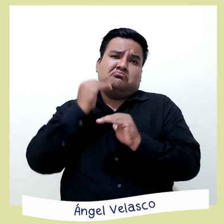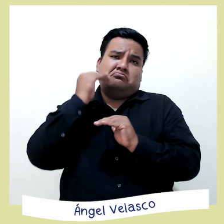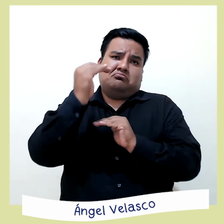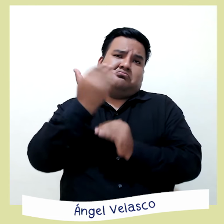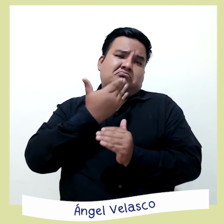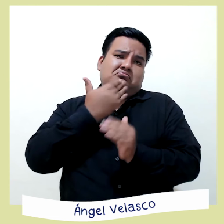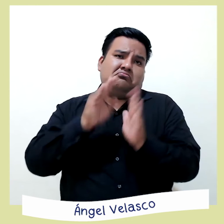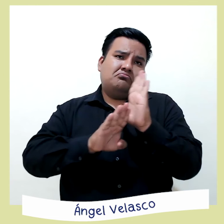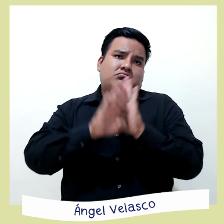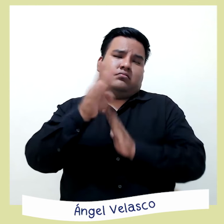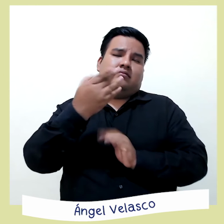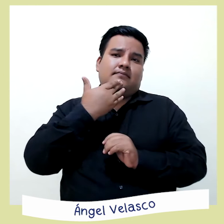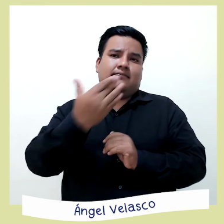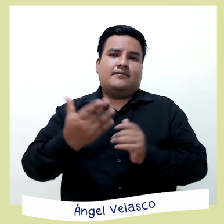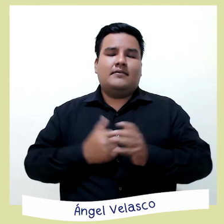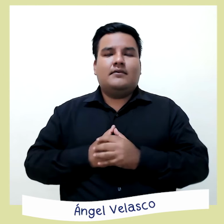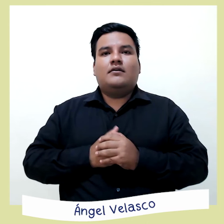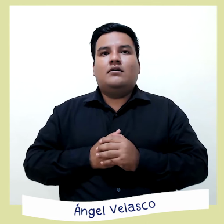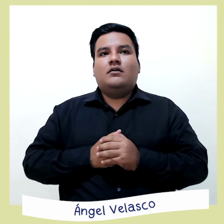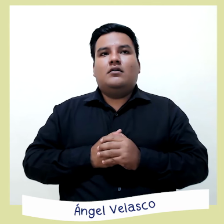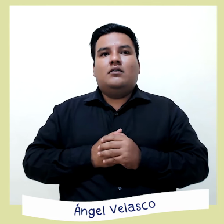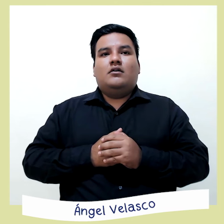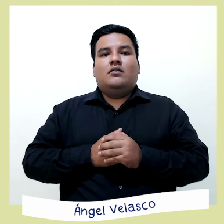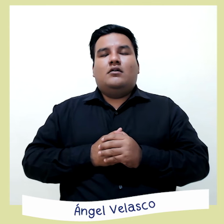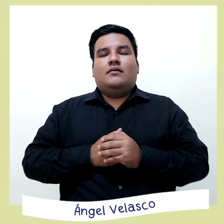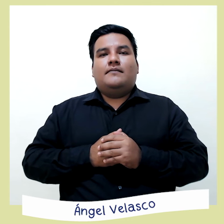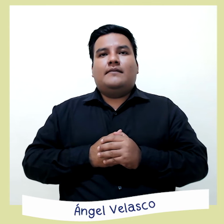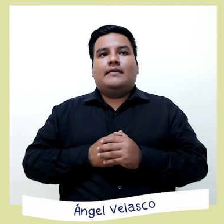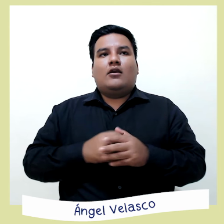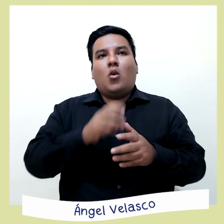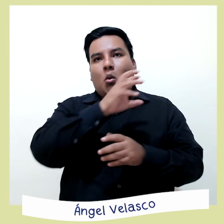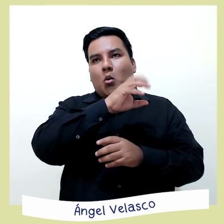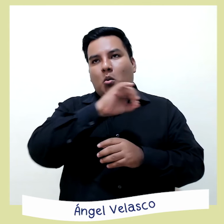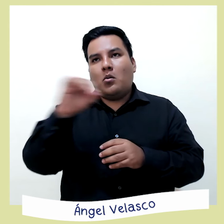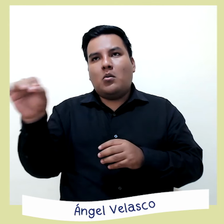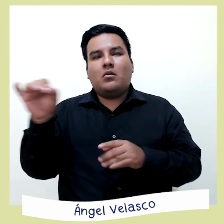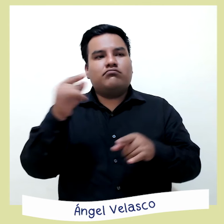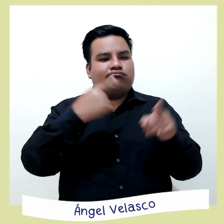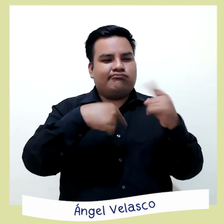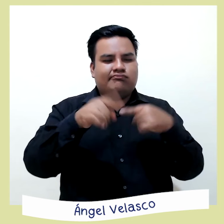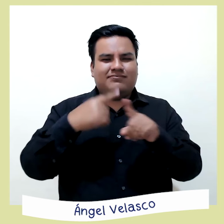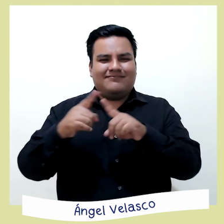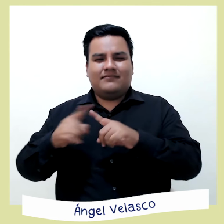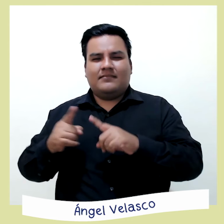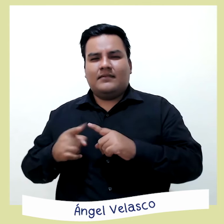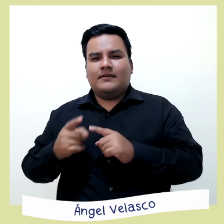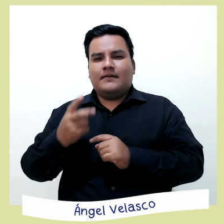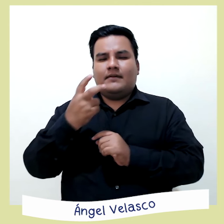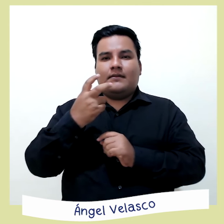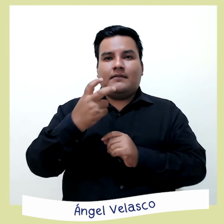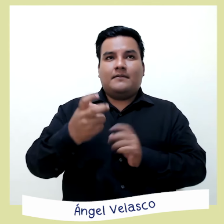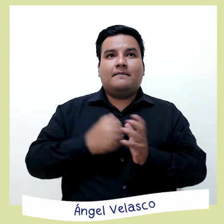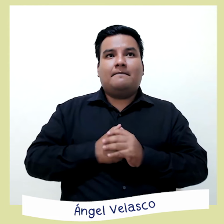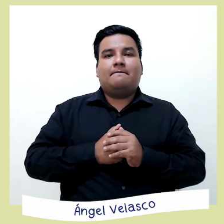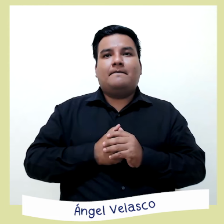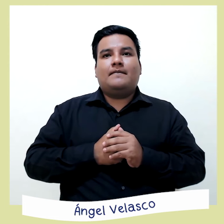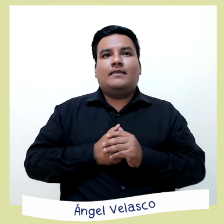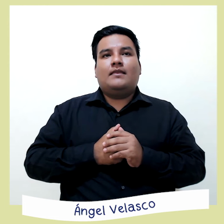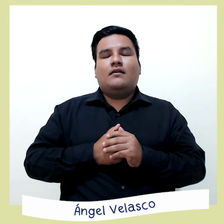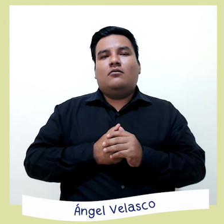de la opción que ellas quieran tener. Eso es un avance grandioso con todos